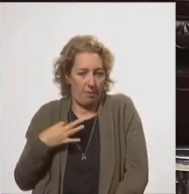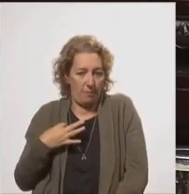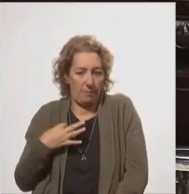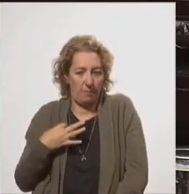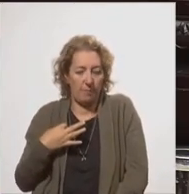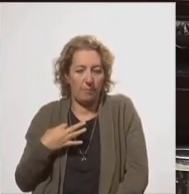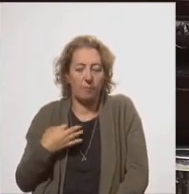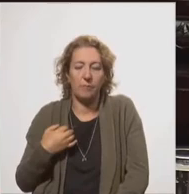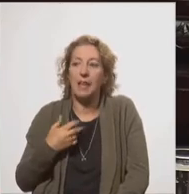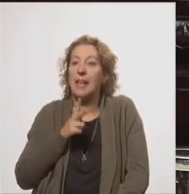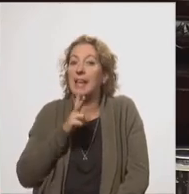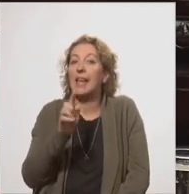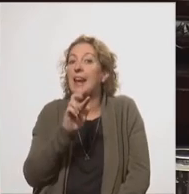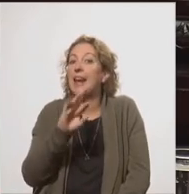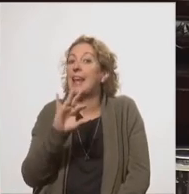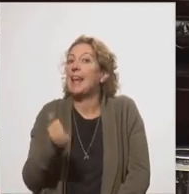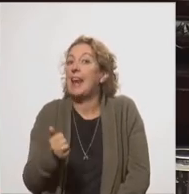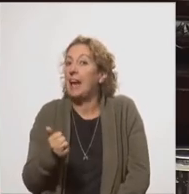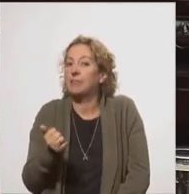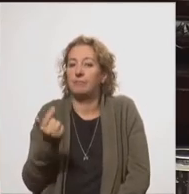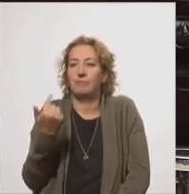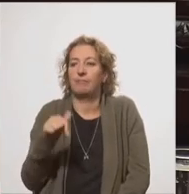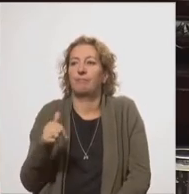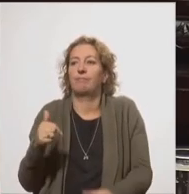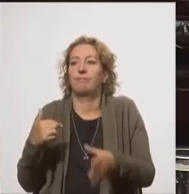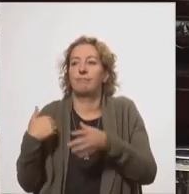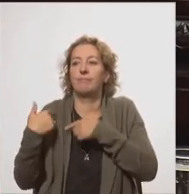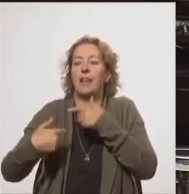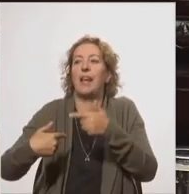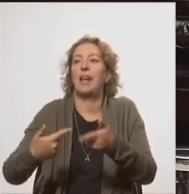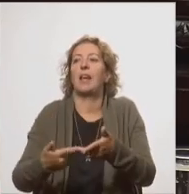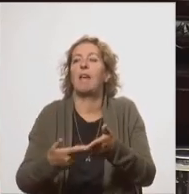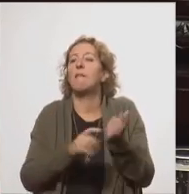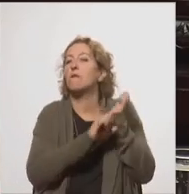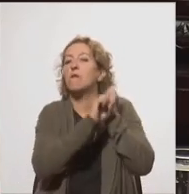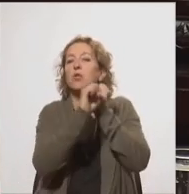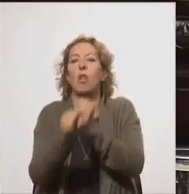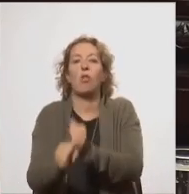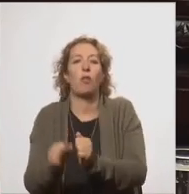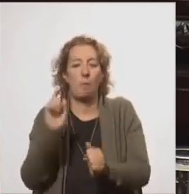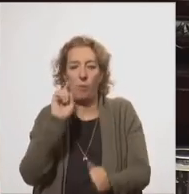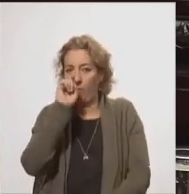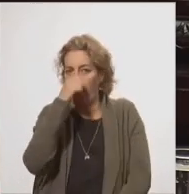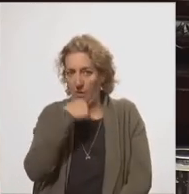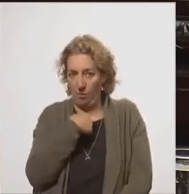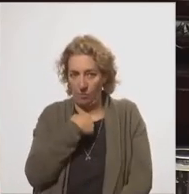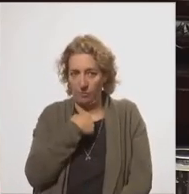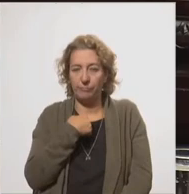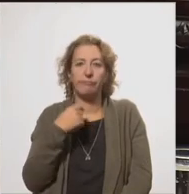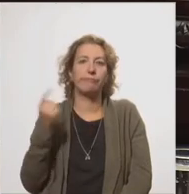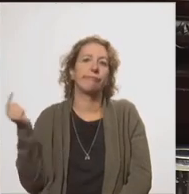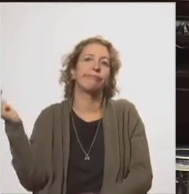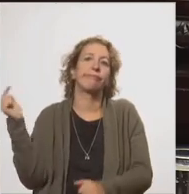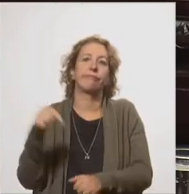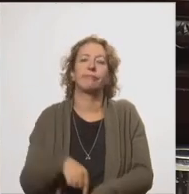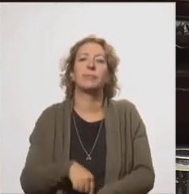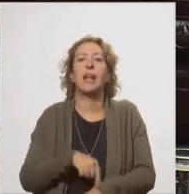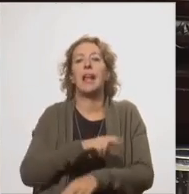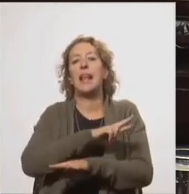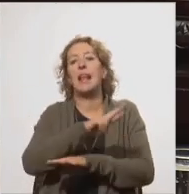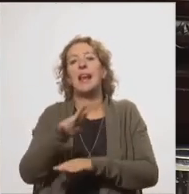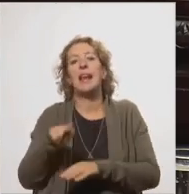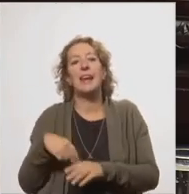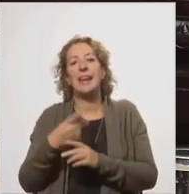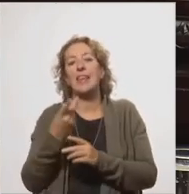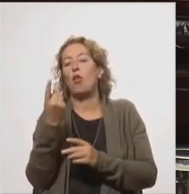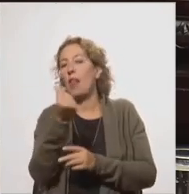Los Herrera son parte del linaje fundador de Montevideo, llegados al Río de la Plata con Bruno Mauricio de